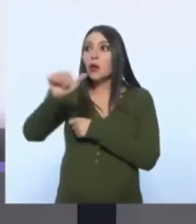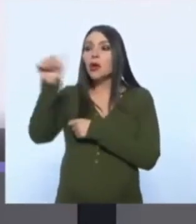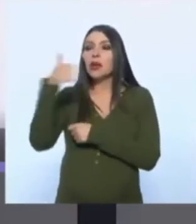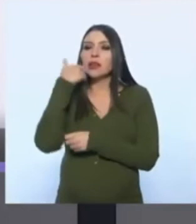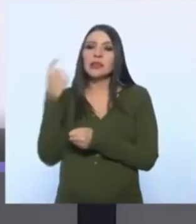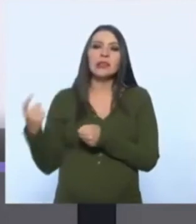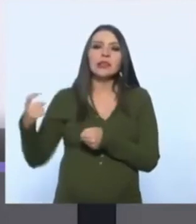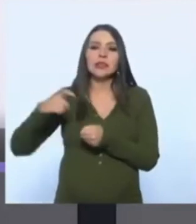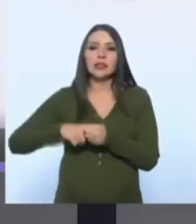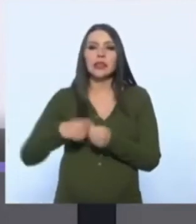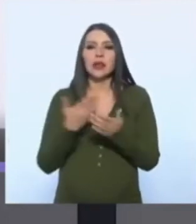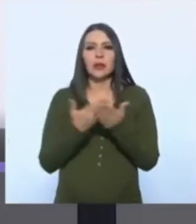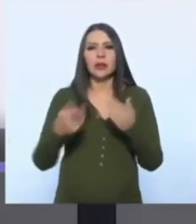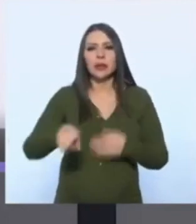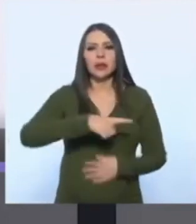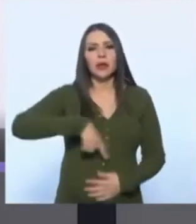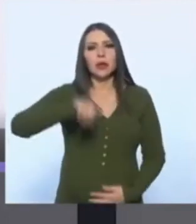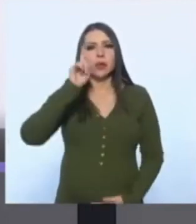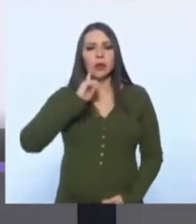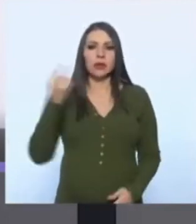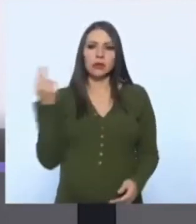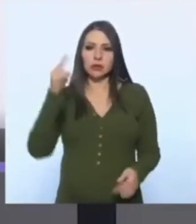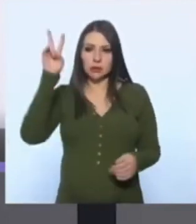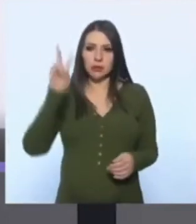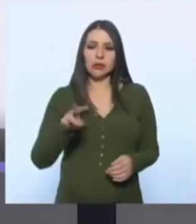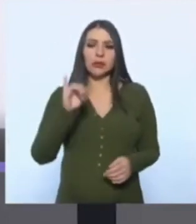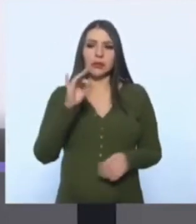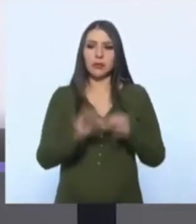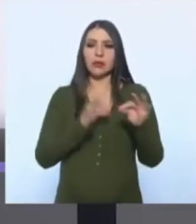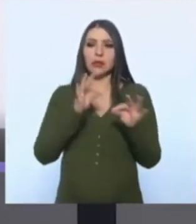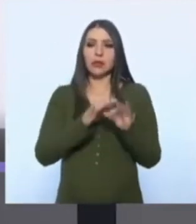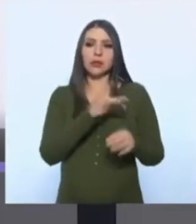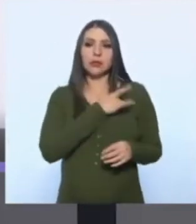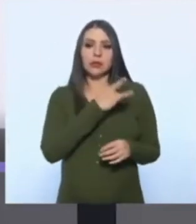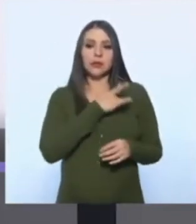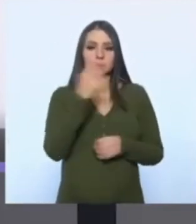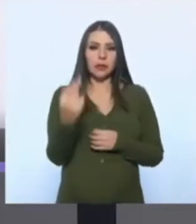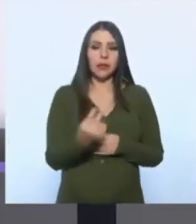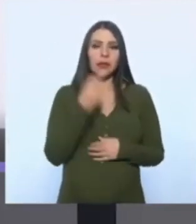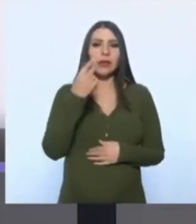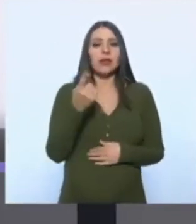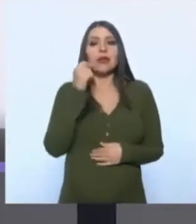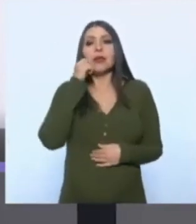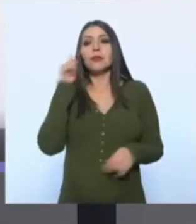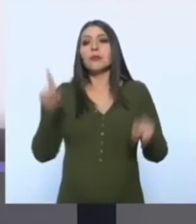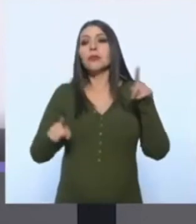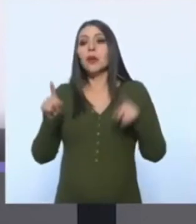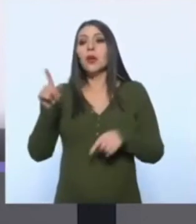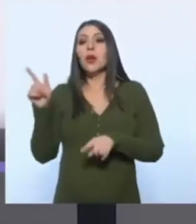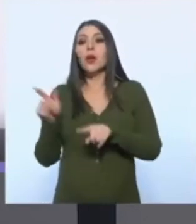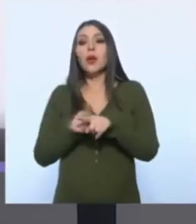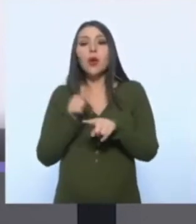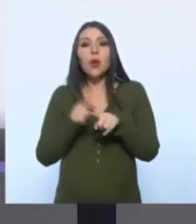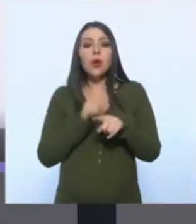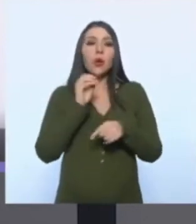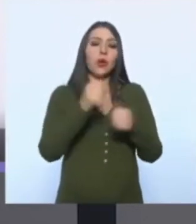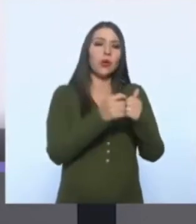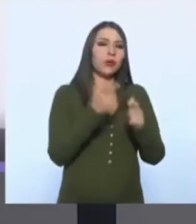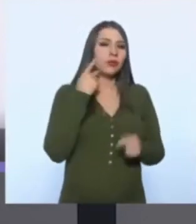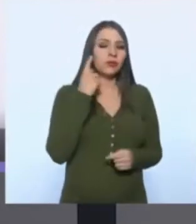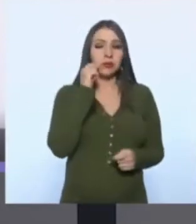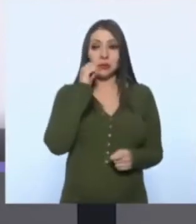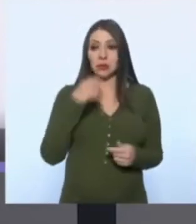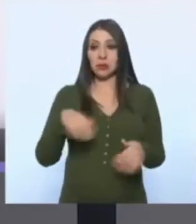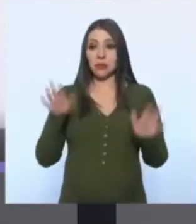las mujeres sí necesitamos que se nos visibilice y esto va más allá de partidos y colores. Esto va en torno a